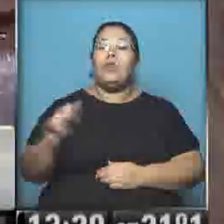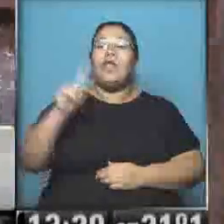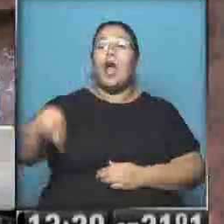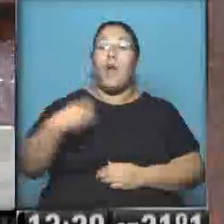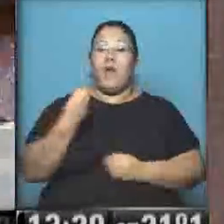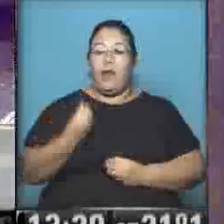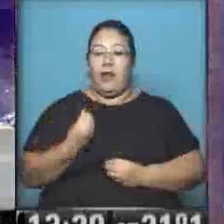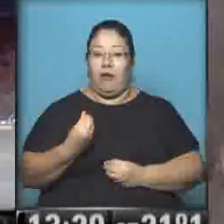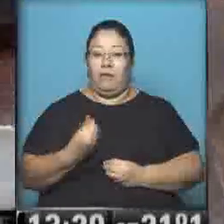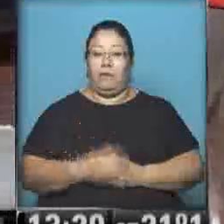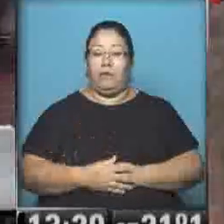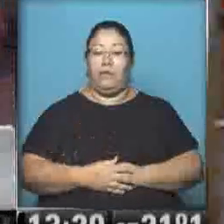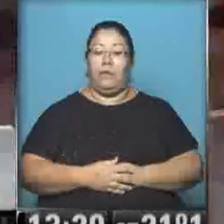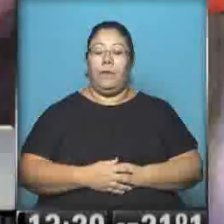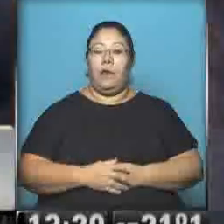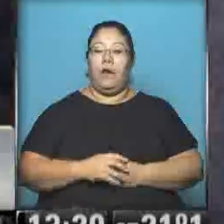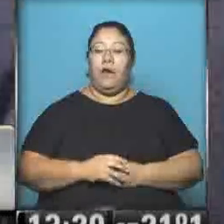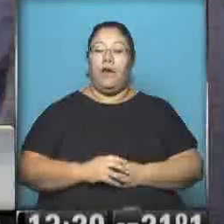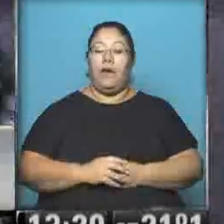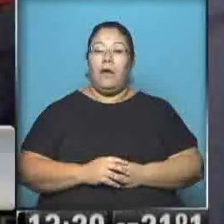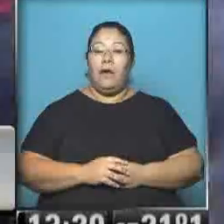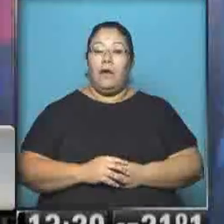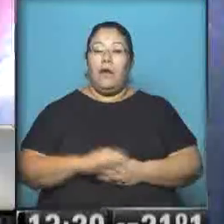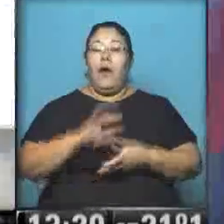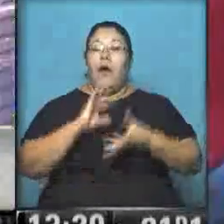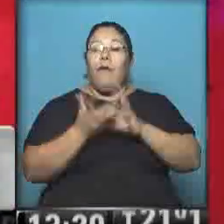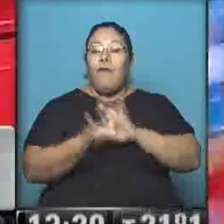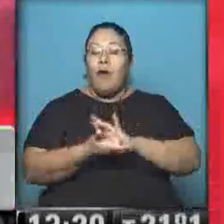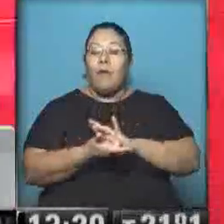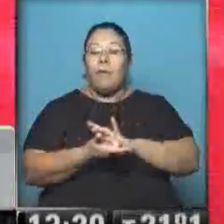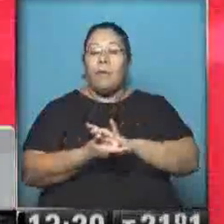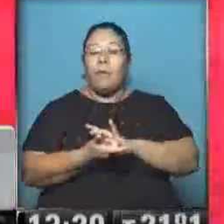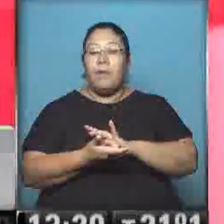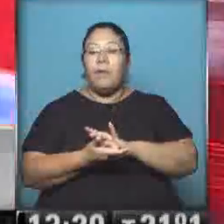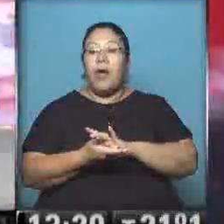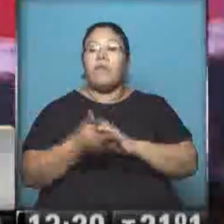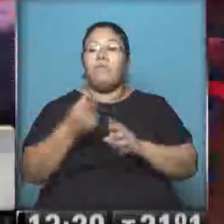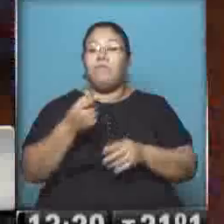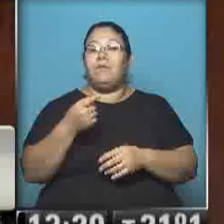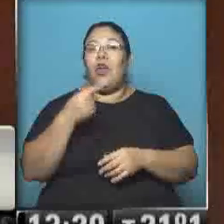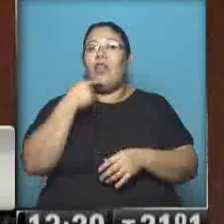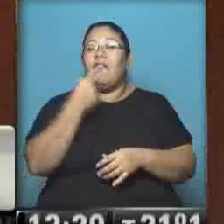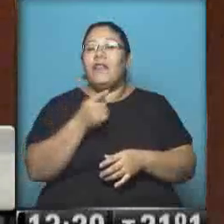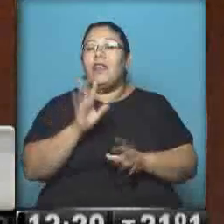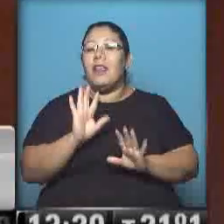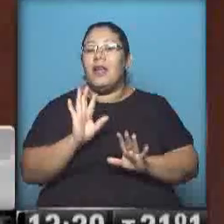mucha fuerza para afuera, mucho valor para adentro, poco valor para adentro. Bueno, eso hace que uno justifique la muerte, no, las muertes